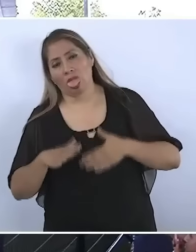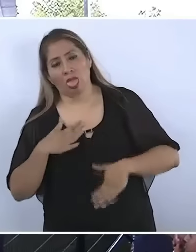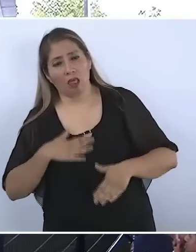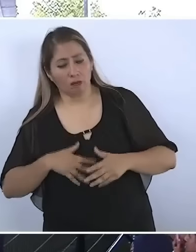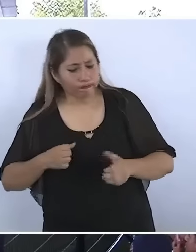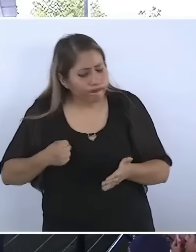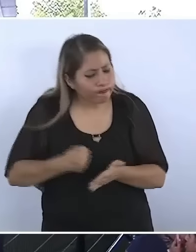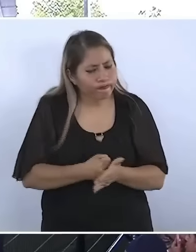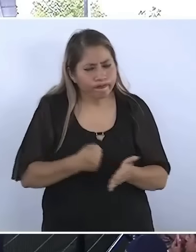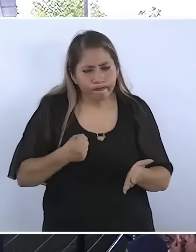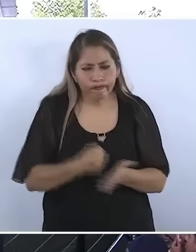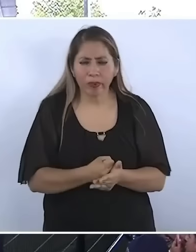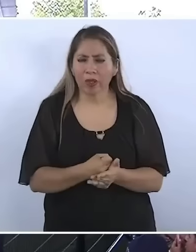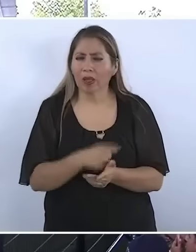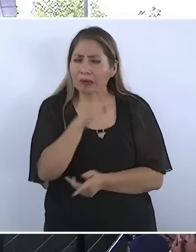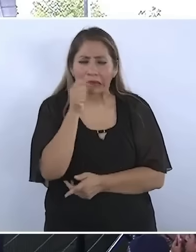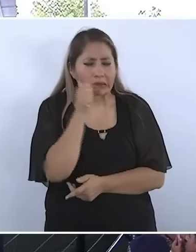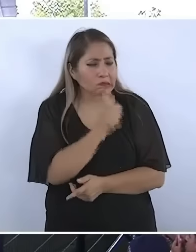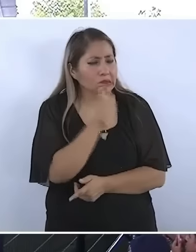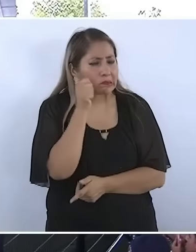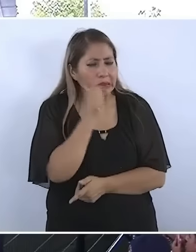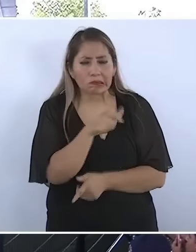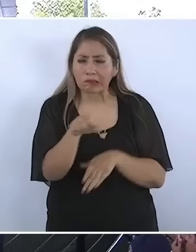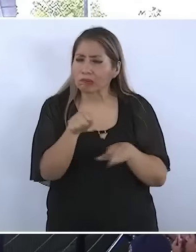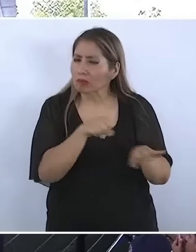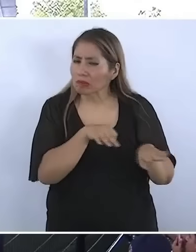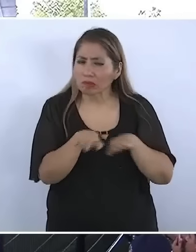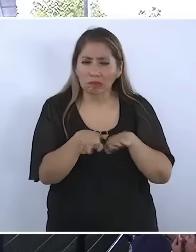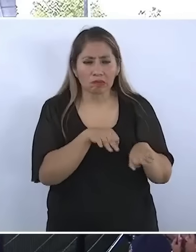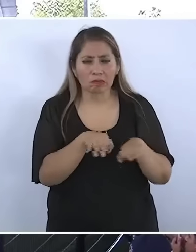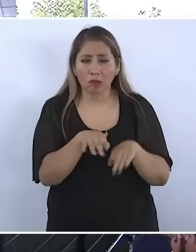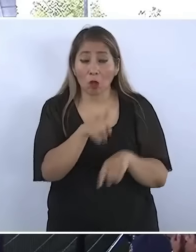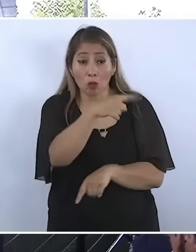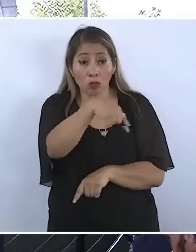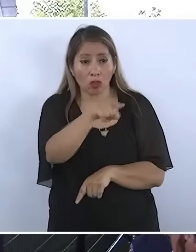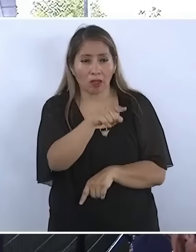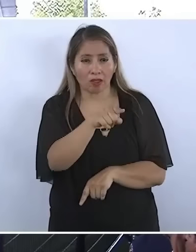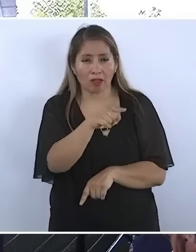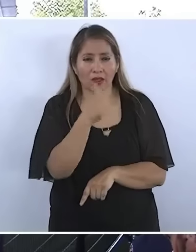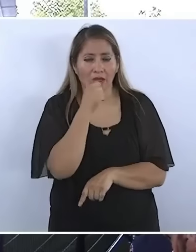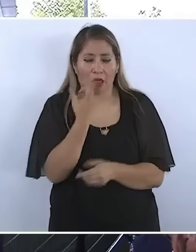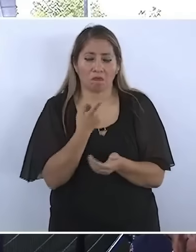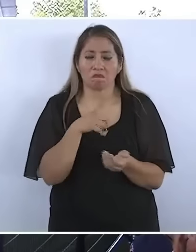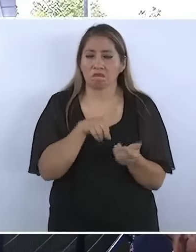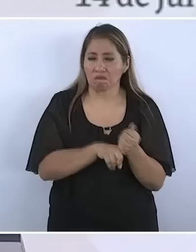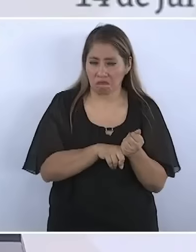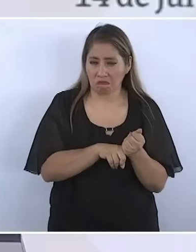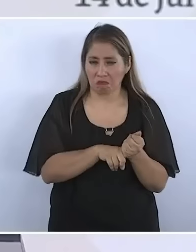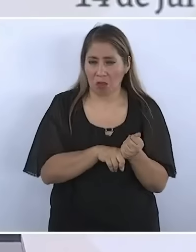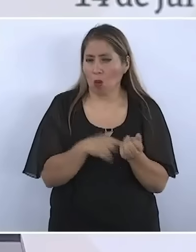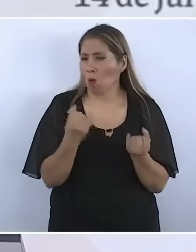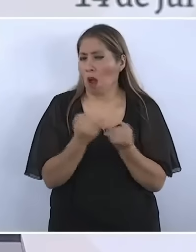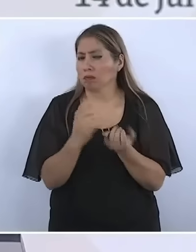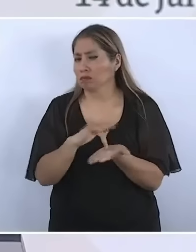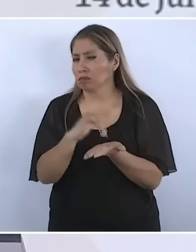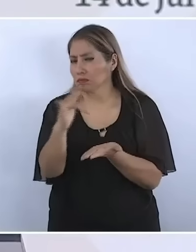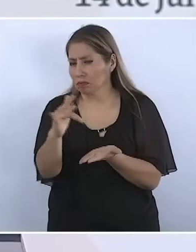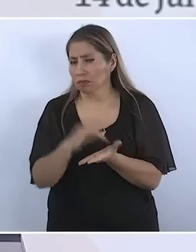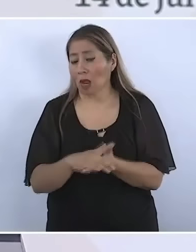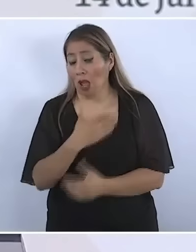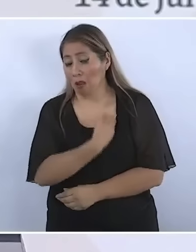de persistencia que le han dado a México y por recibirnos entre ustedes. Y también gracias